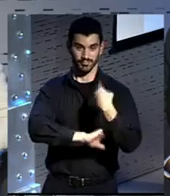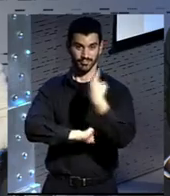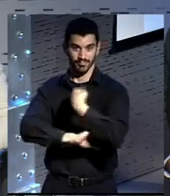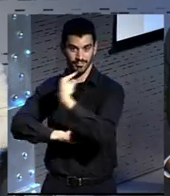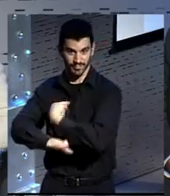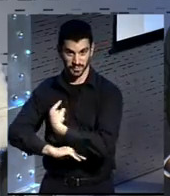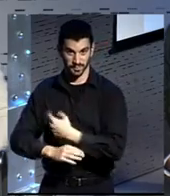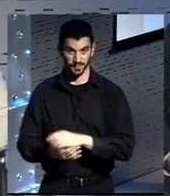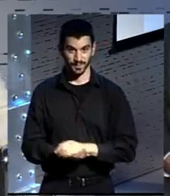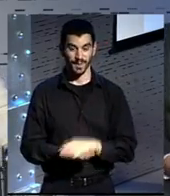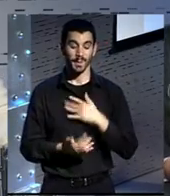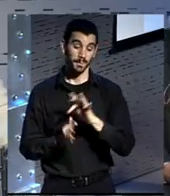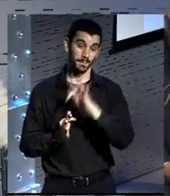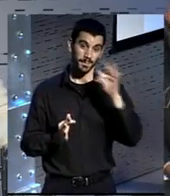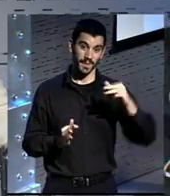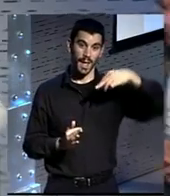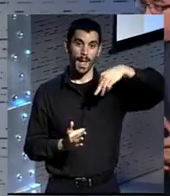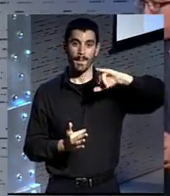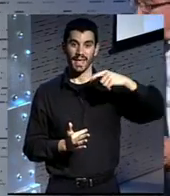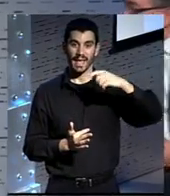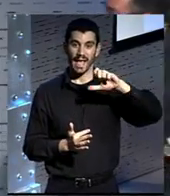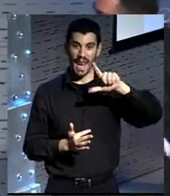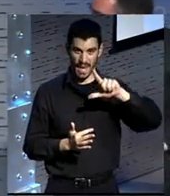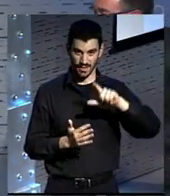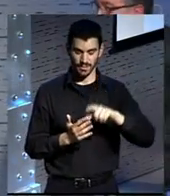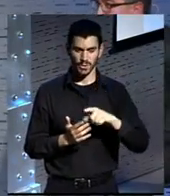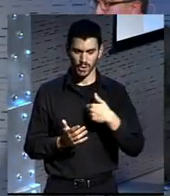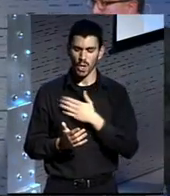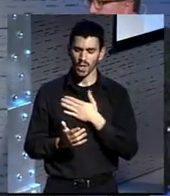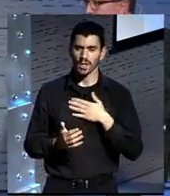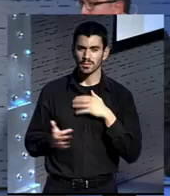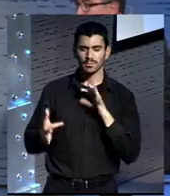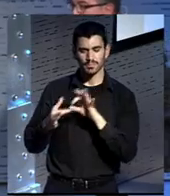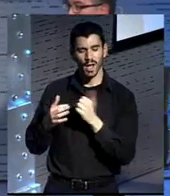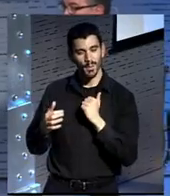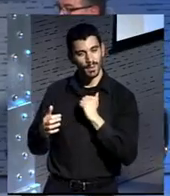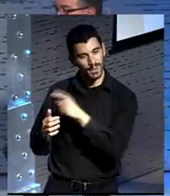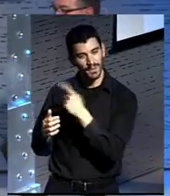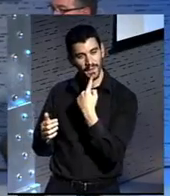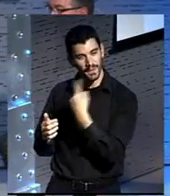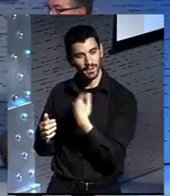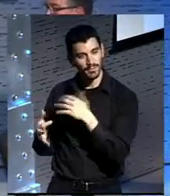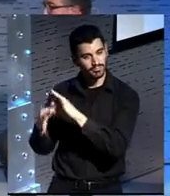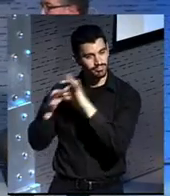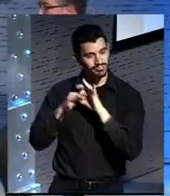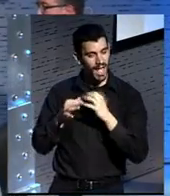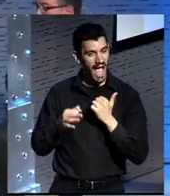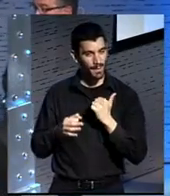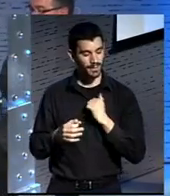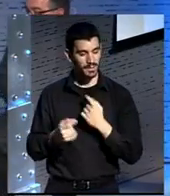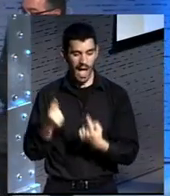otro lugar. Miguel. Pues yo voy a empezar por ese comentario. Yo creo que hay cosas que nos parecen